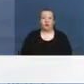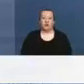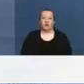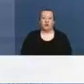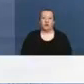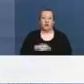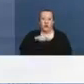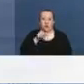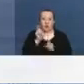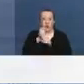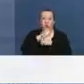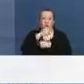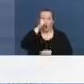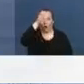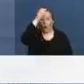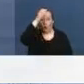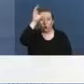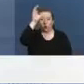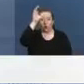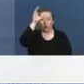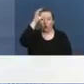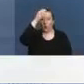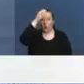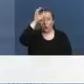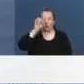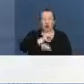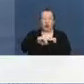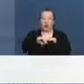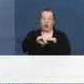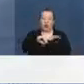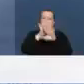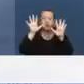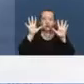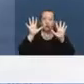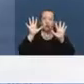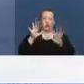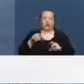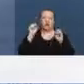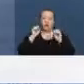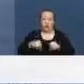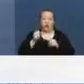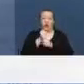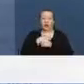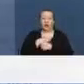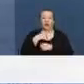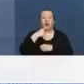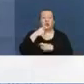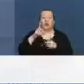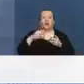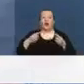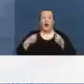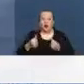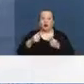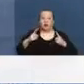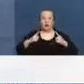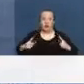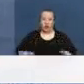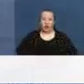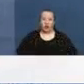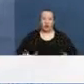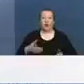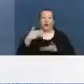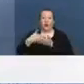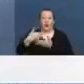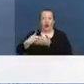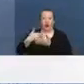generó una cultura de transparencia porque como ya se podía descontar el gasto en salud activa donde el dentista y le pedía factura